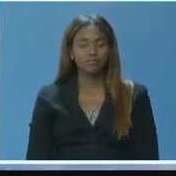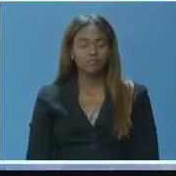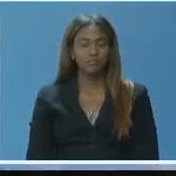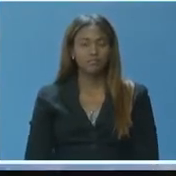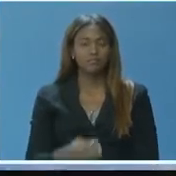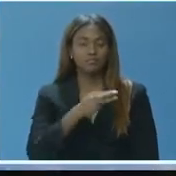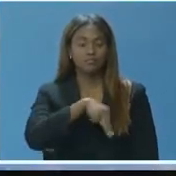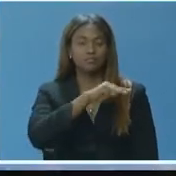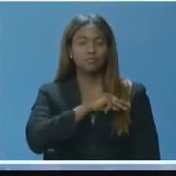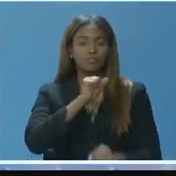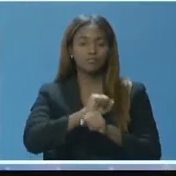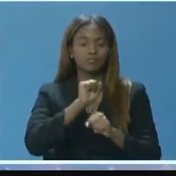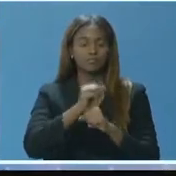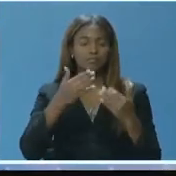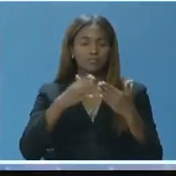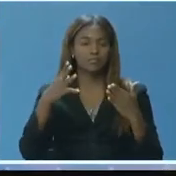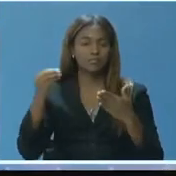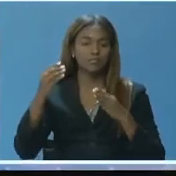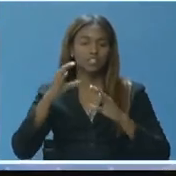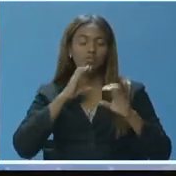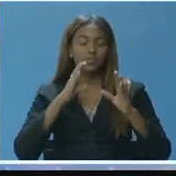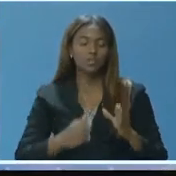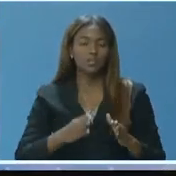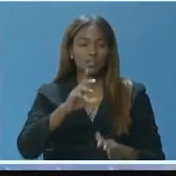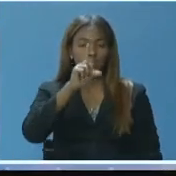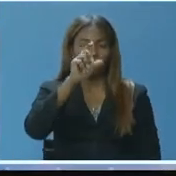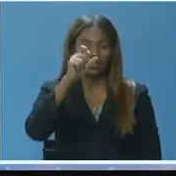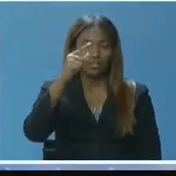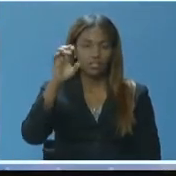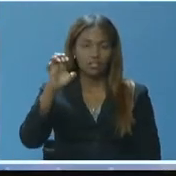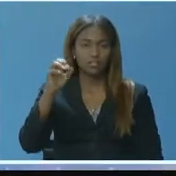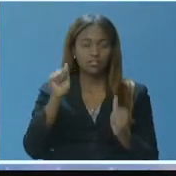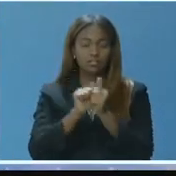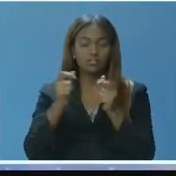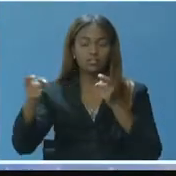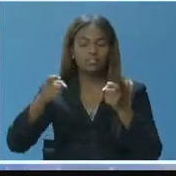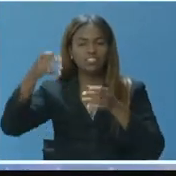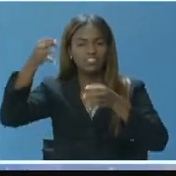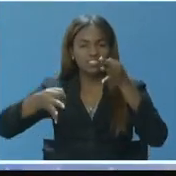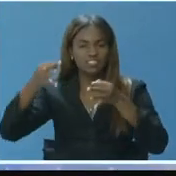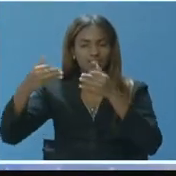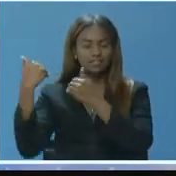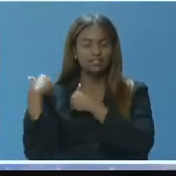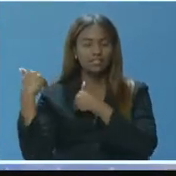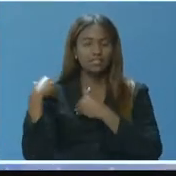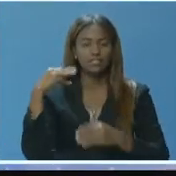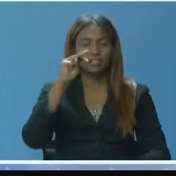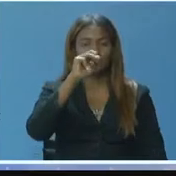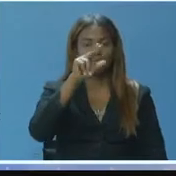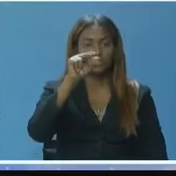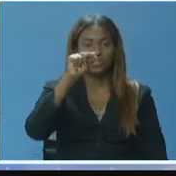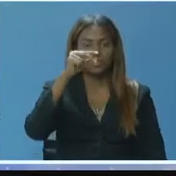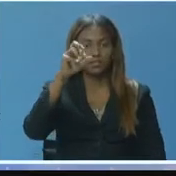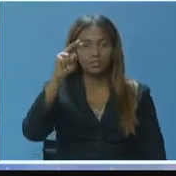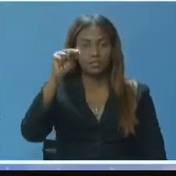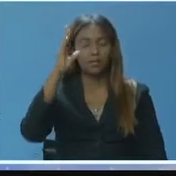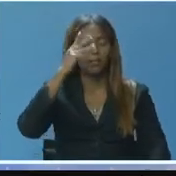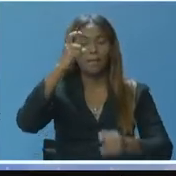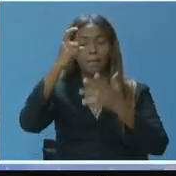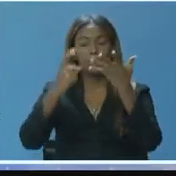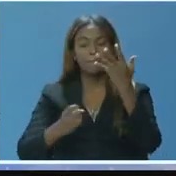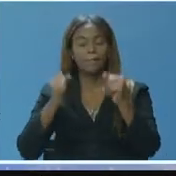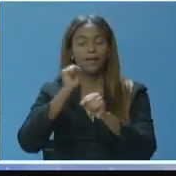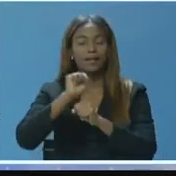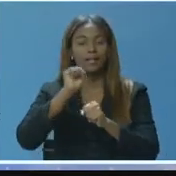El ministro de Obras Públicas y Comunicaciones, Eligny Ascensión, y la procuradora general de la República, Miriam Germán Brito, acordaron impulsar una serie de